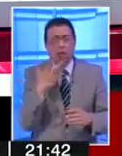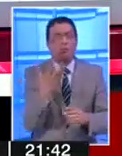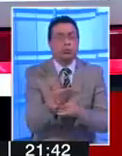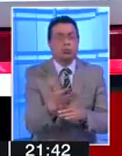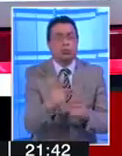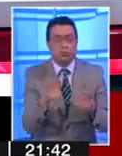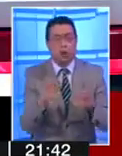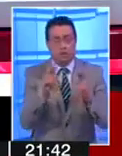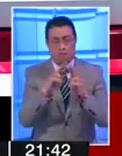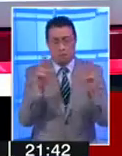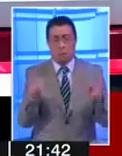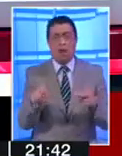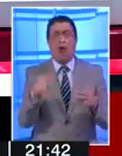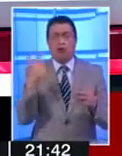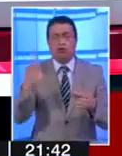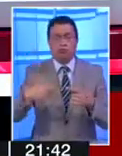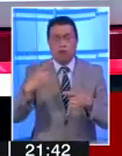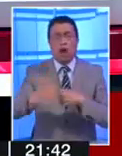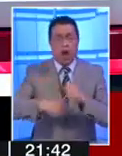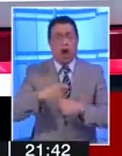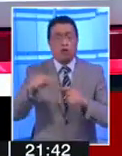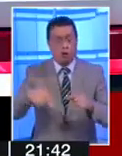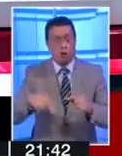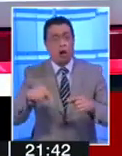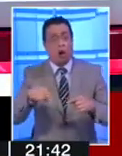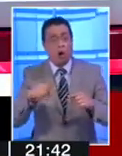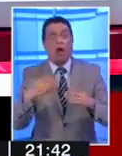en el marco de este evento que se hace todos los años?